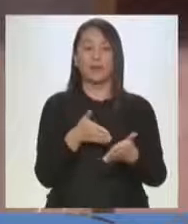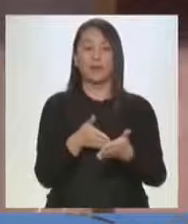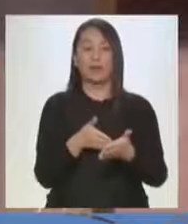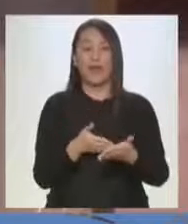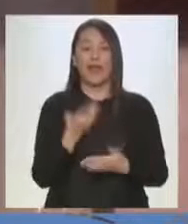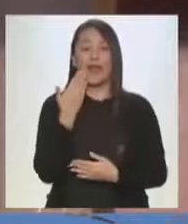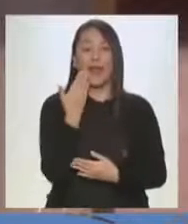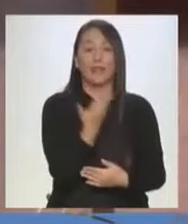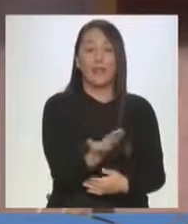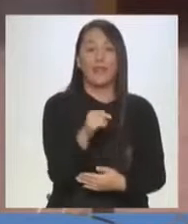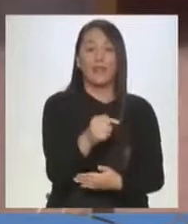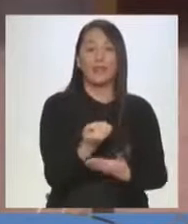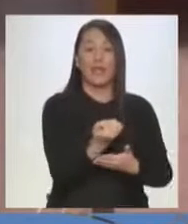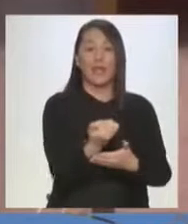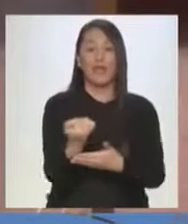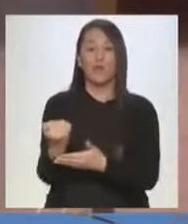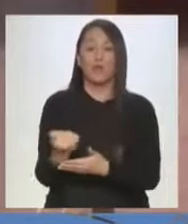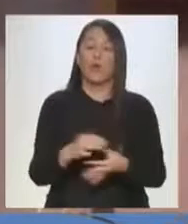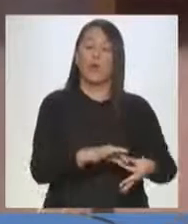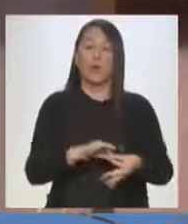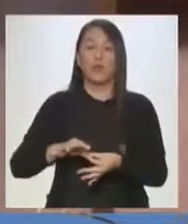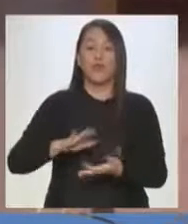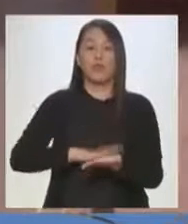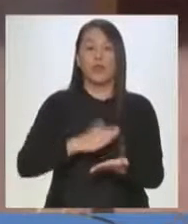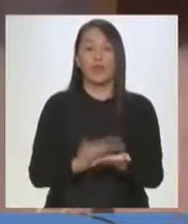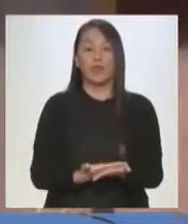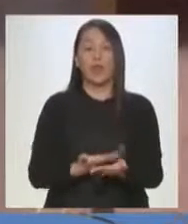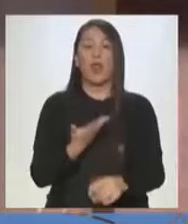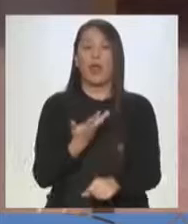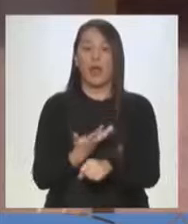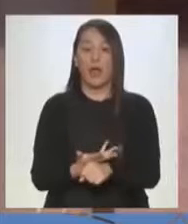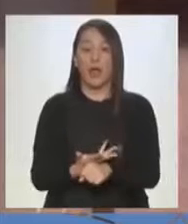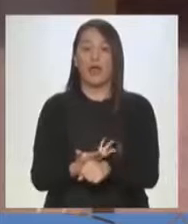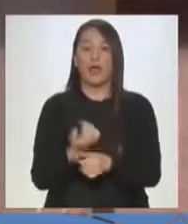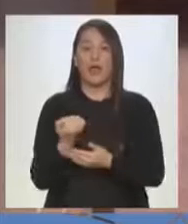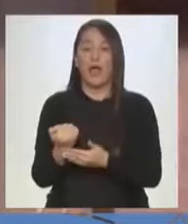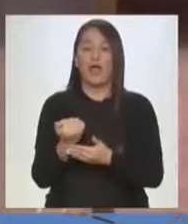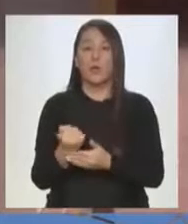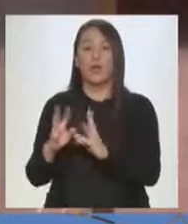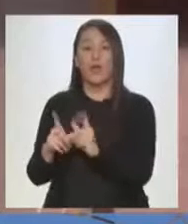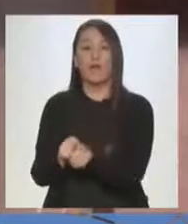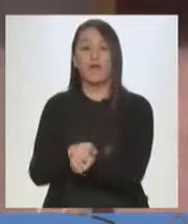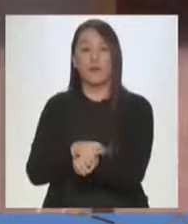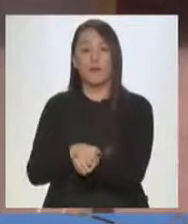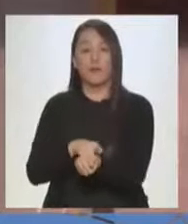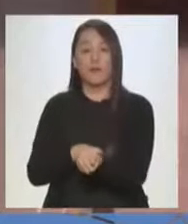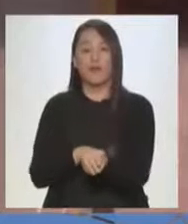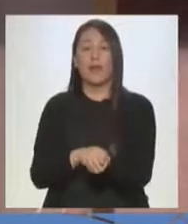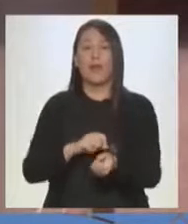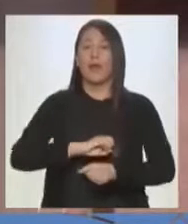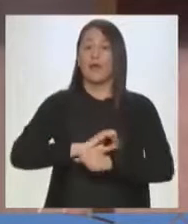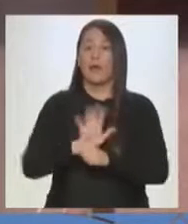a la entrega de dichas ayudas a la situación sanitaria, de que exista una ayuda uniforme a las familias afectadas por la crisis, en definitiva, en base a